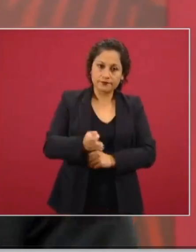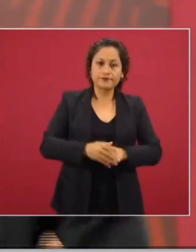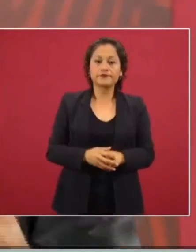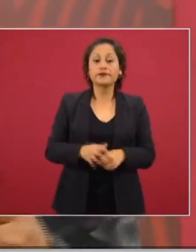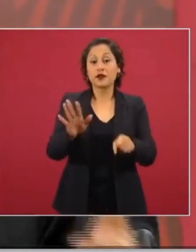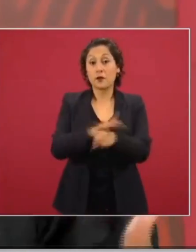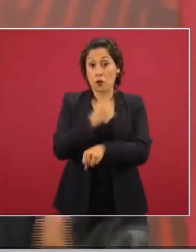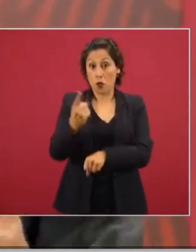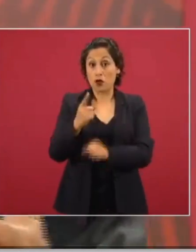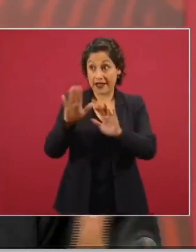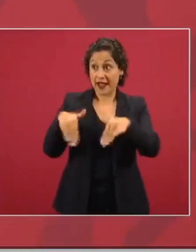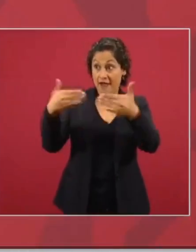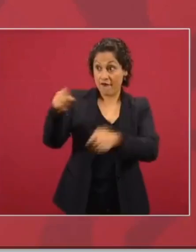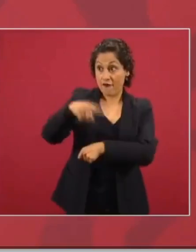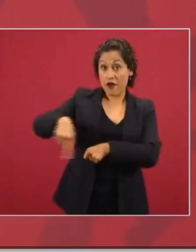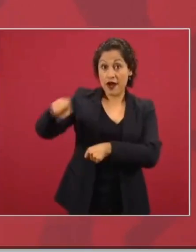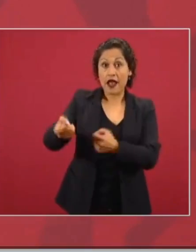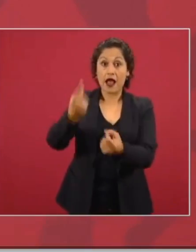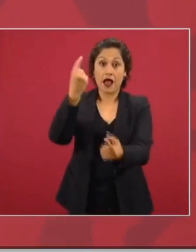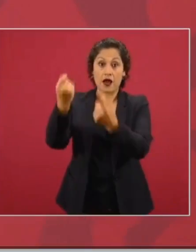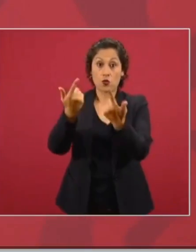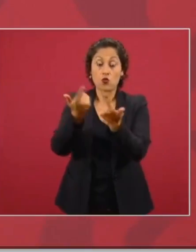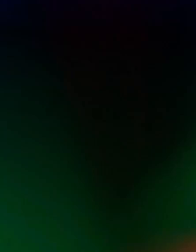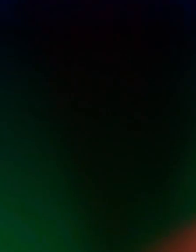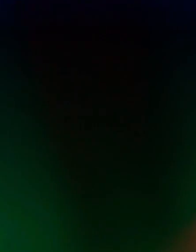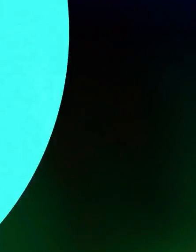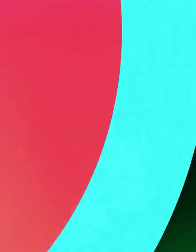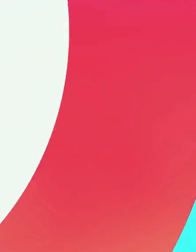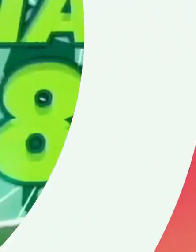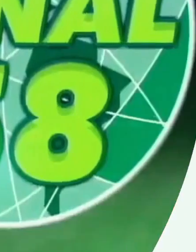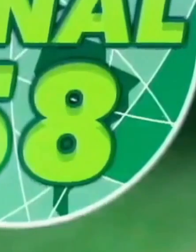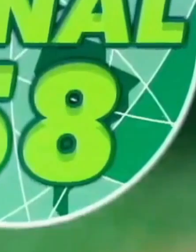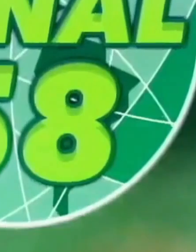pues querían que nos peleáramos.